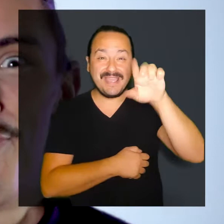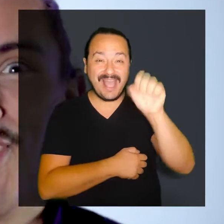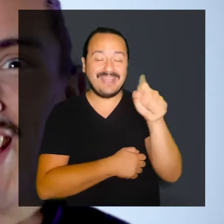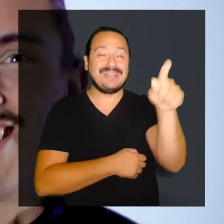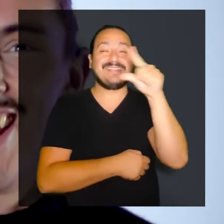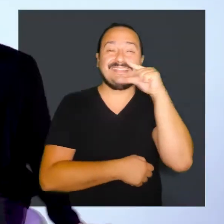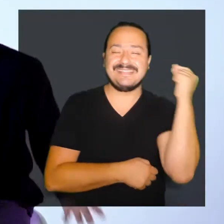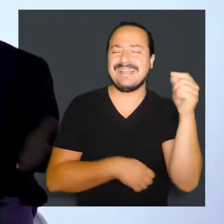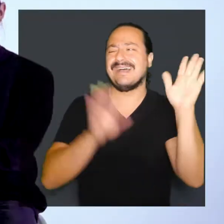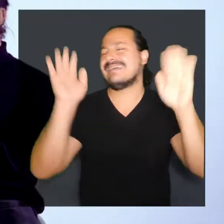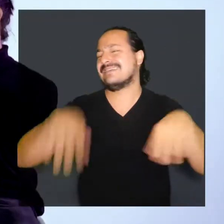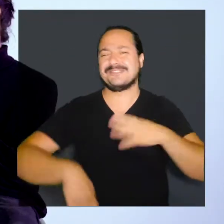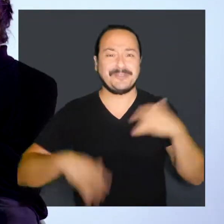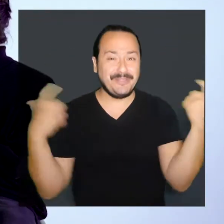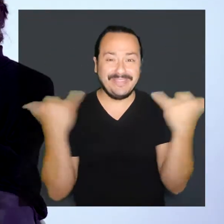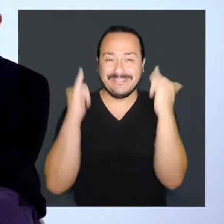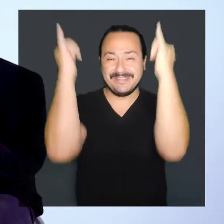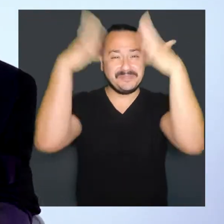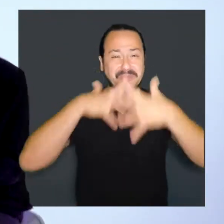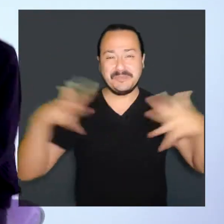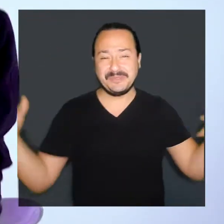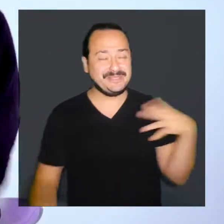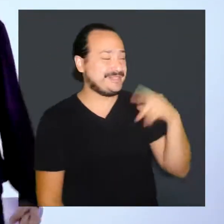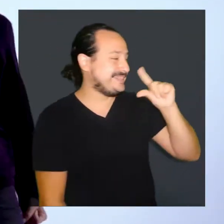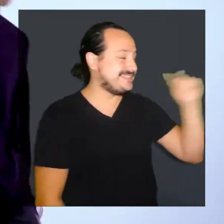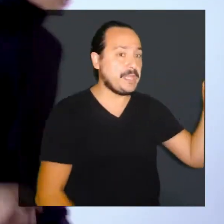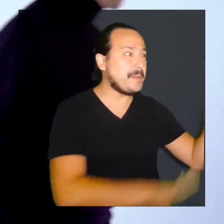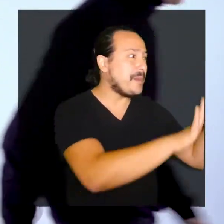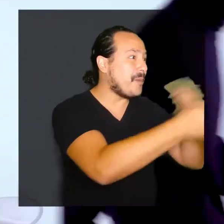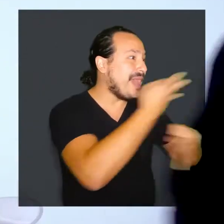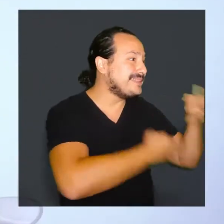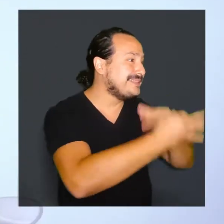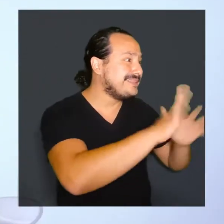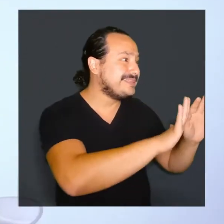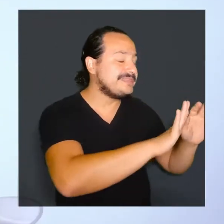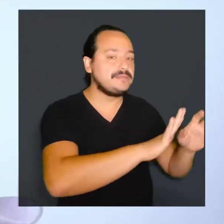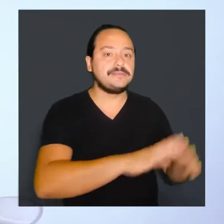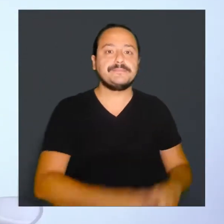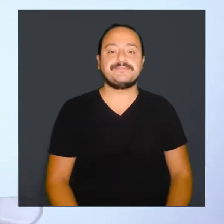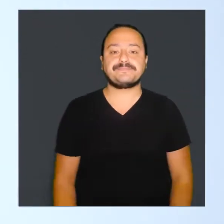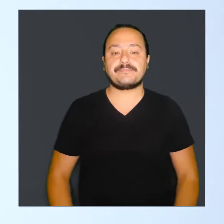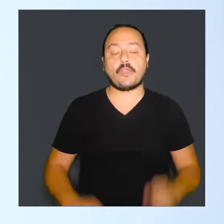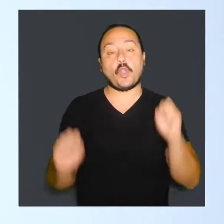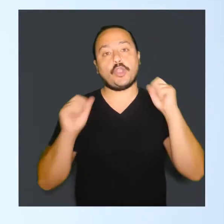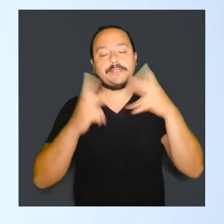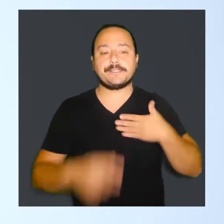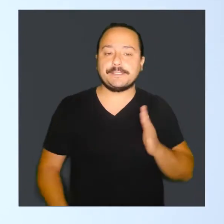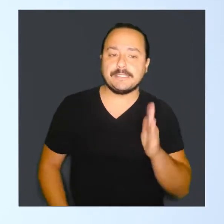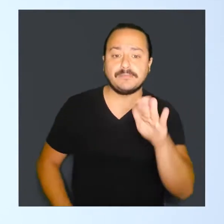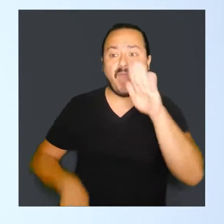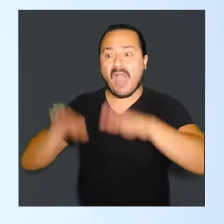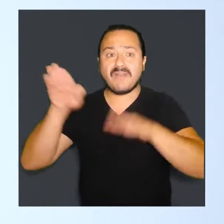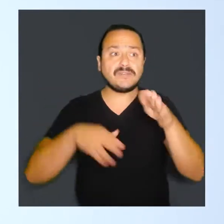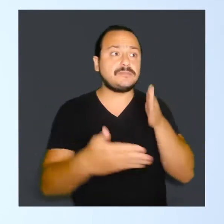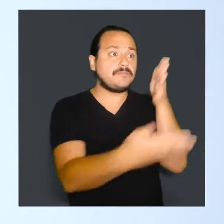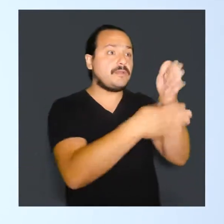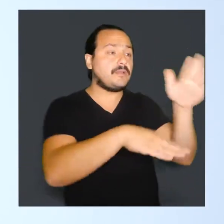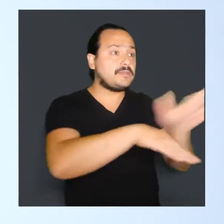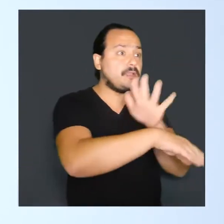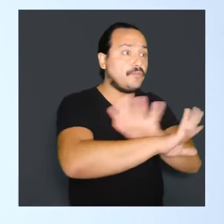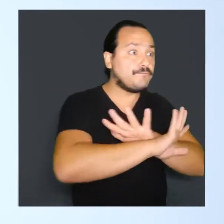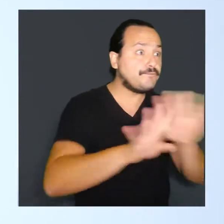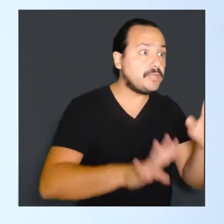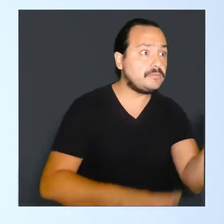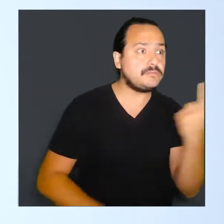de las flores, lo pasé tan bien. ¡Qué buena hora! Bueno, continuando con lo que decía,